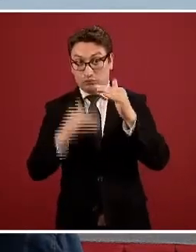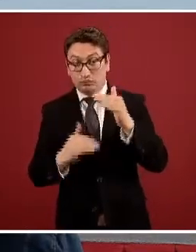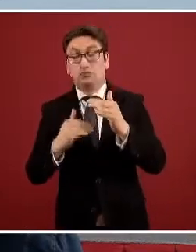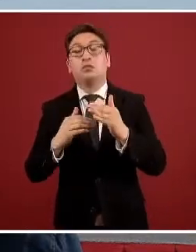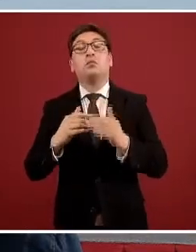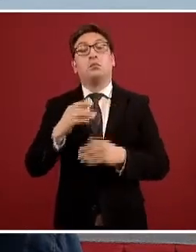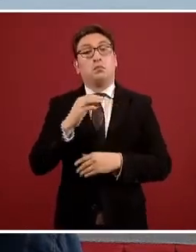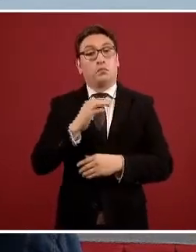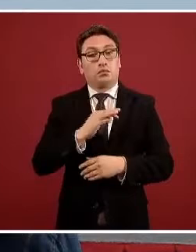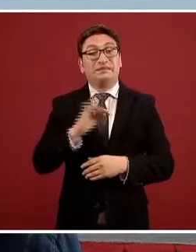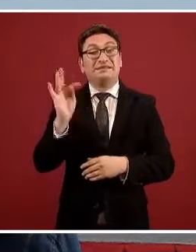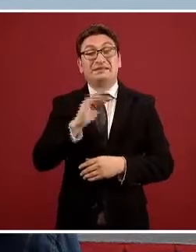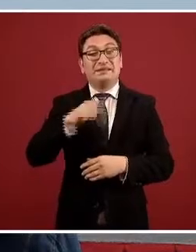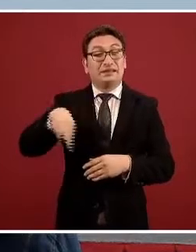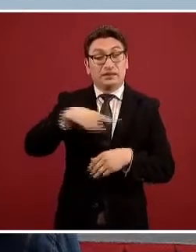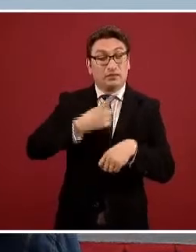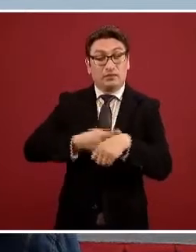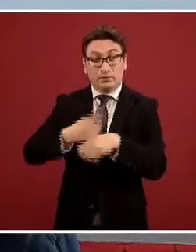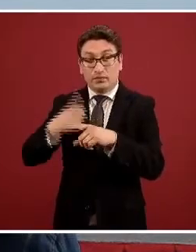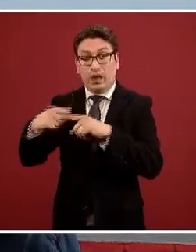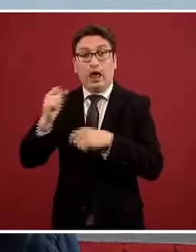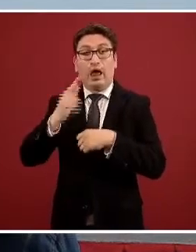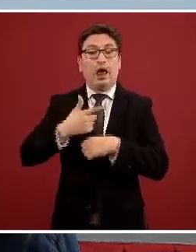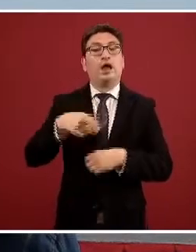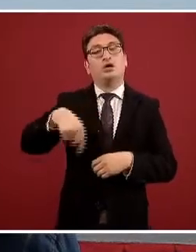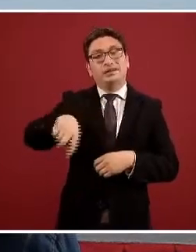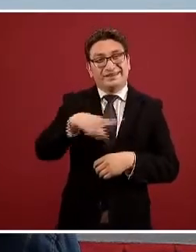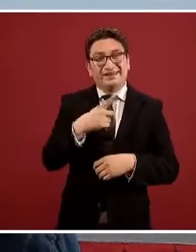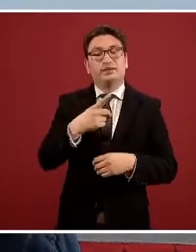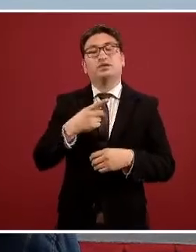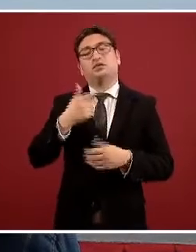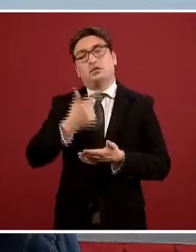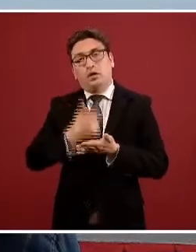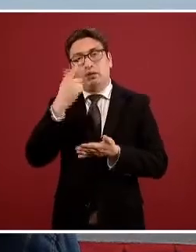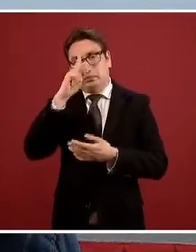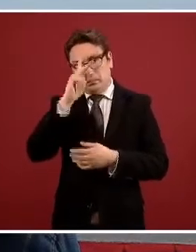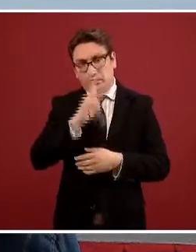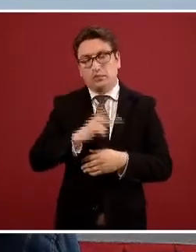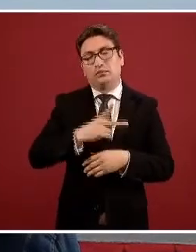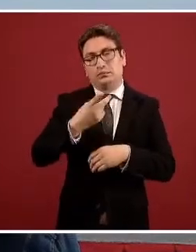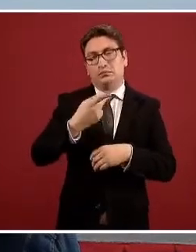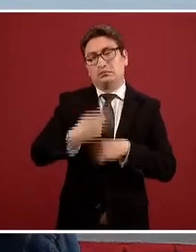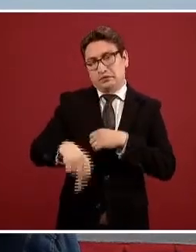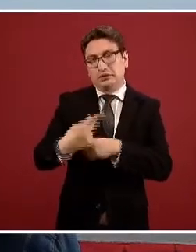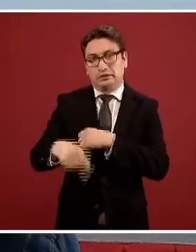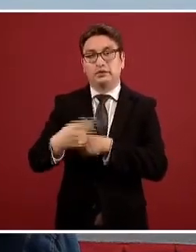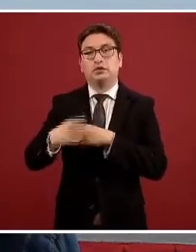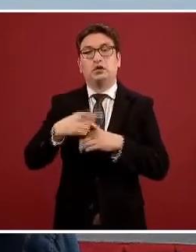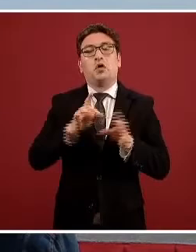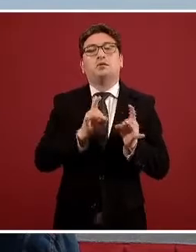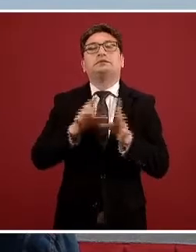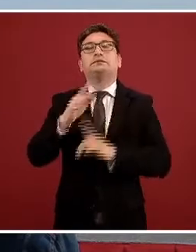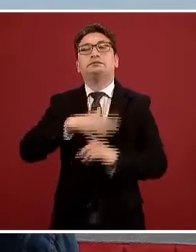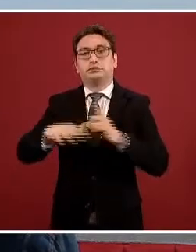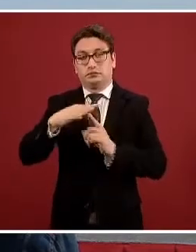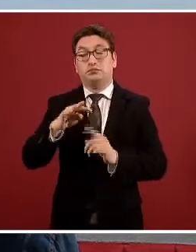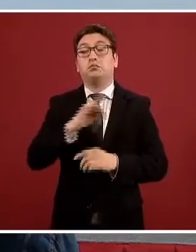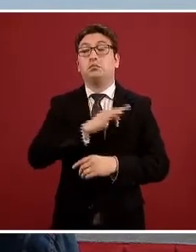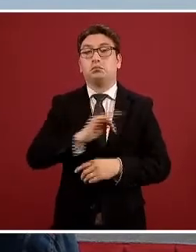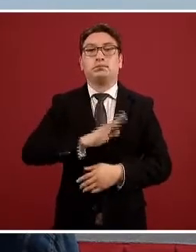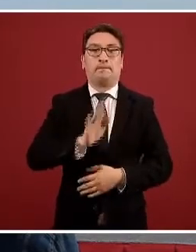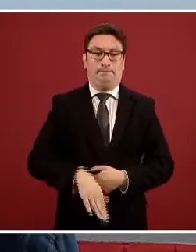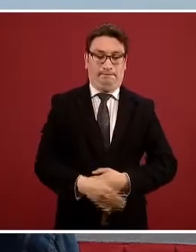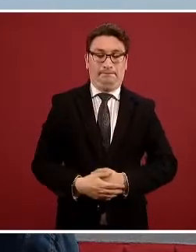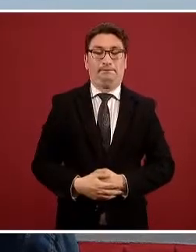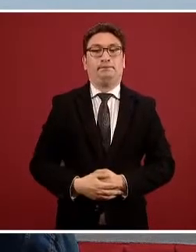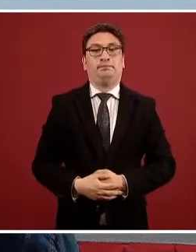otras condiciones de riesgo, en particular la inmunosupresión, por distintas causas, pudieran también tener este desenlace. La siguiente.